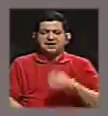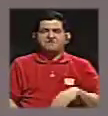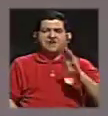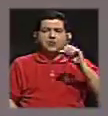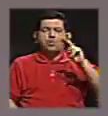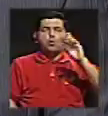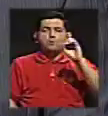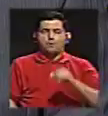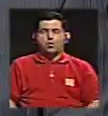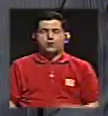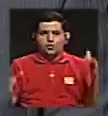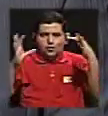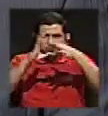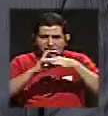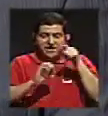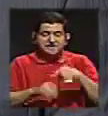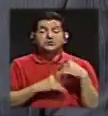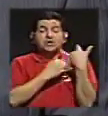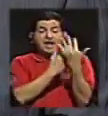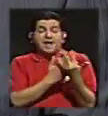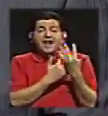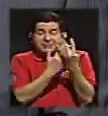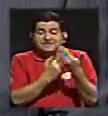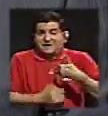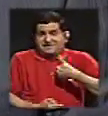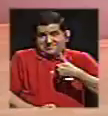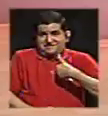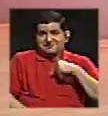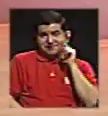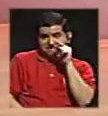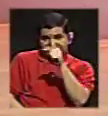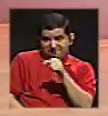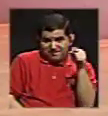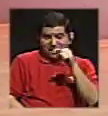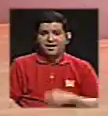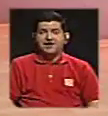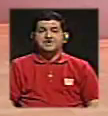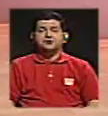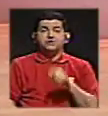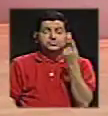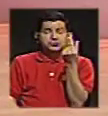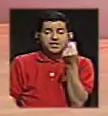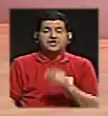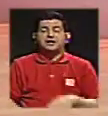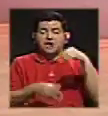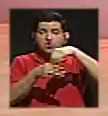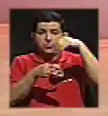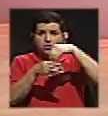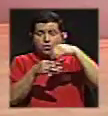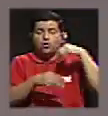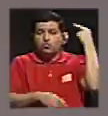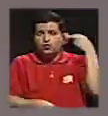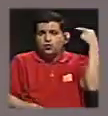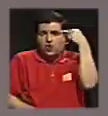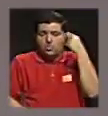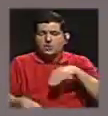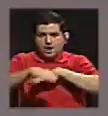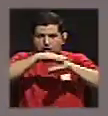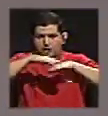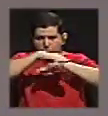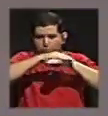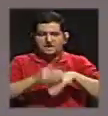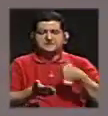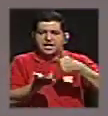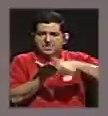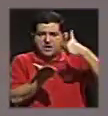bonos respecto de esa expectativa de derecho de dinero de contribución del estado con base en